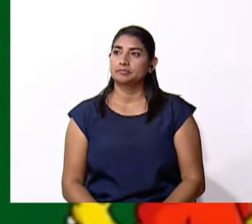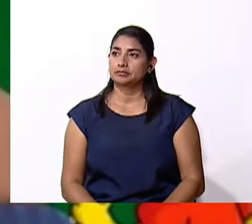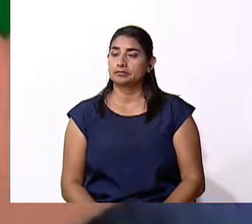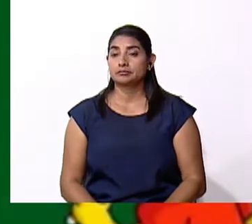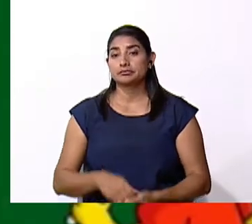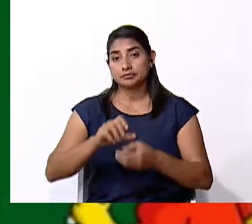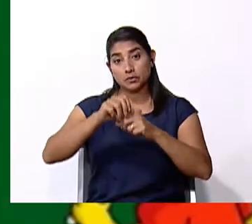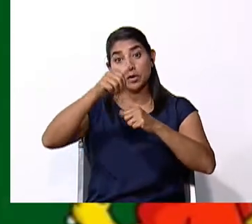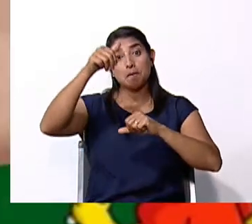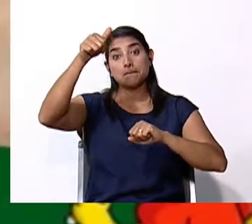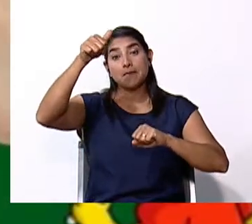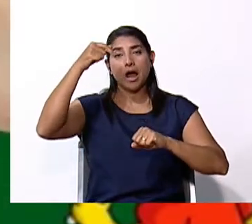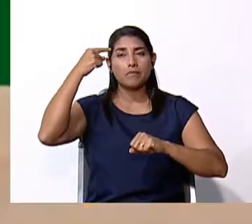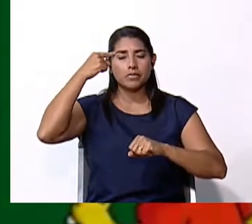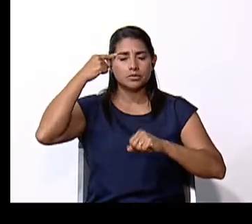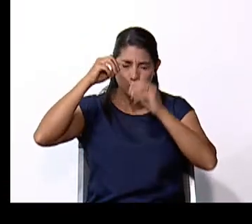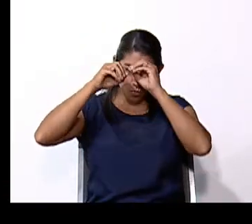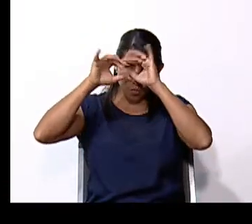Mapas conceptuales.